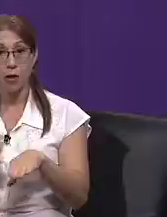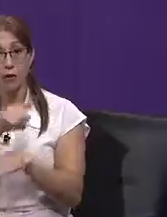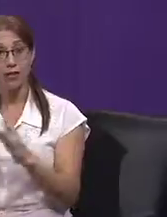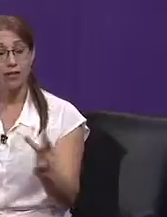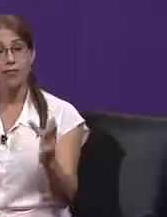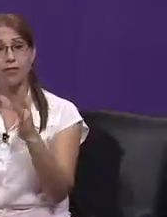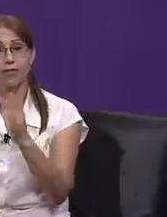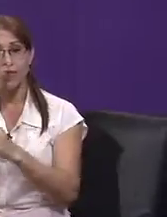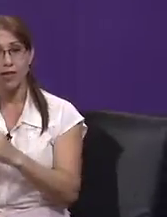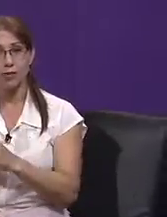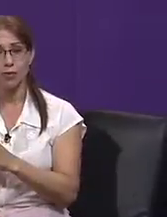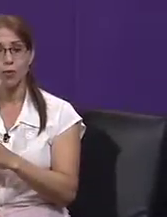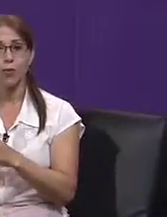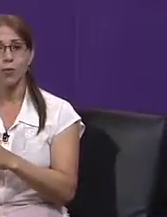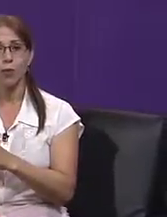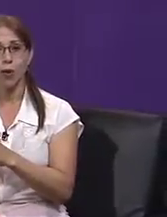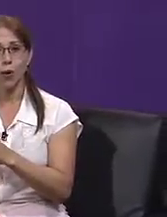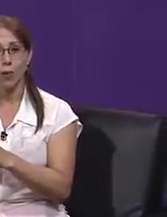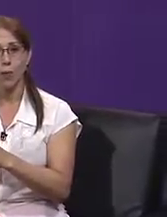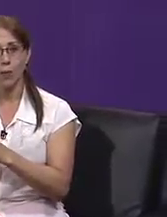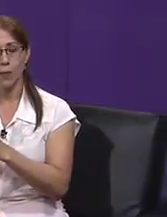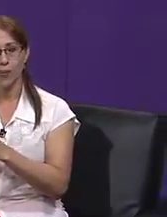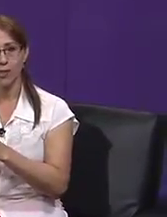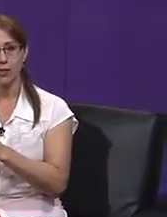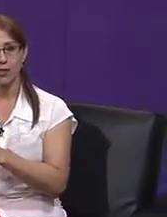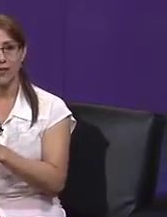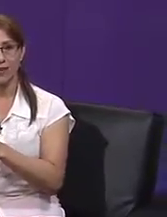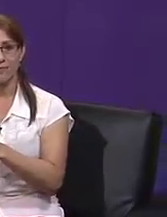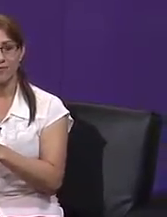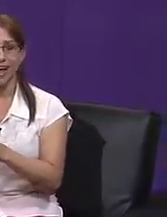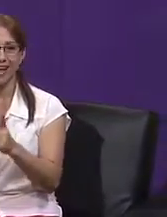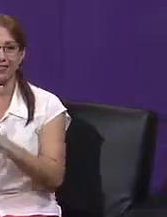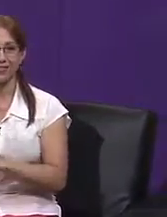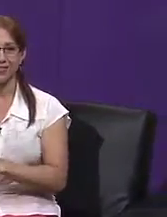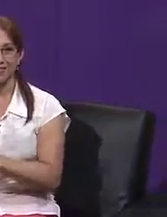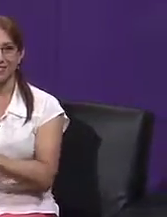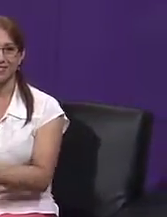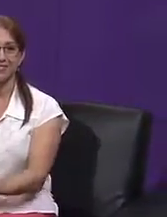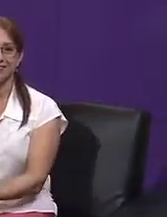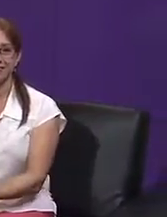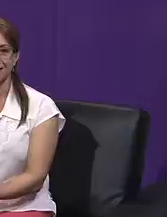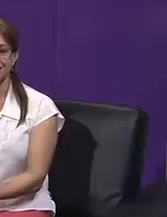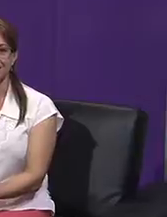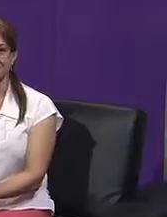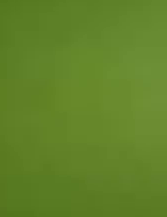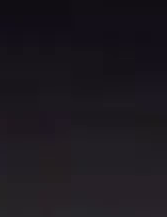Acceda a nuestra página en facebook.com/Nexos TV. Hasta la próxima edición.